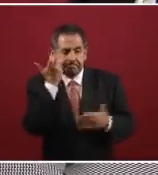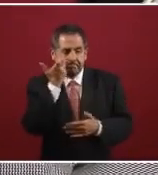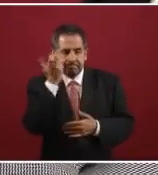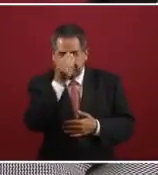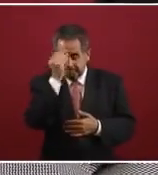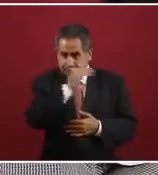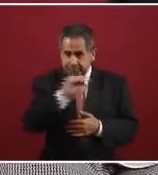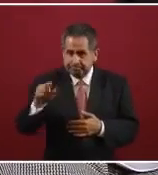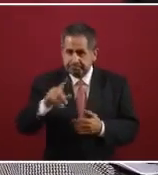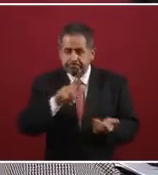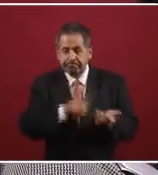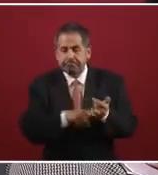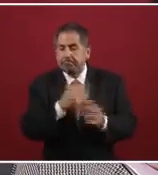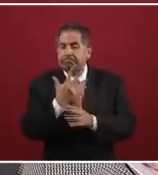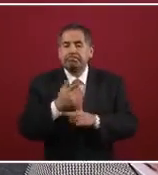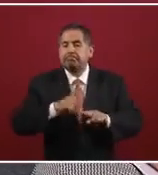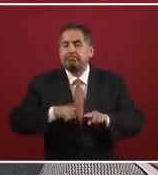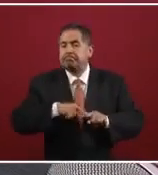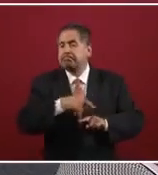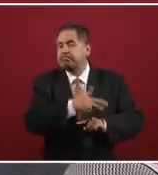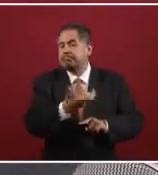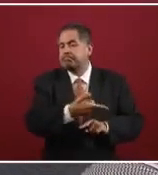de parte de quién